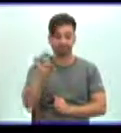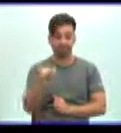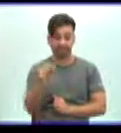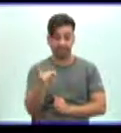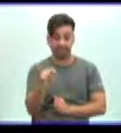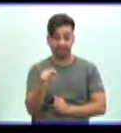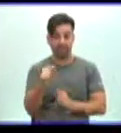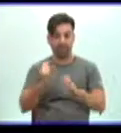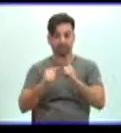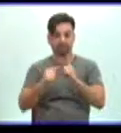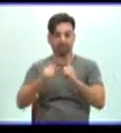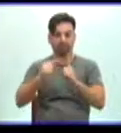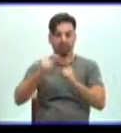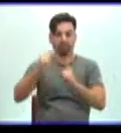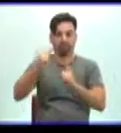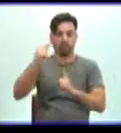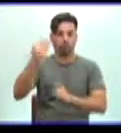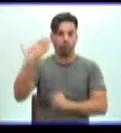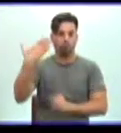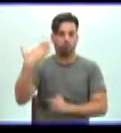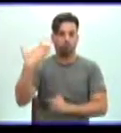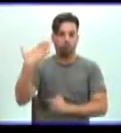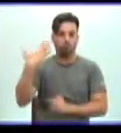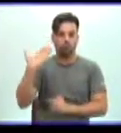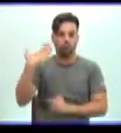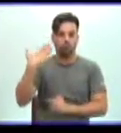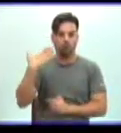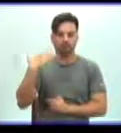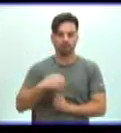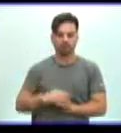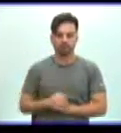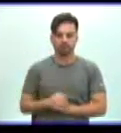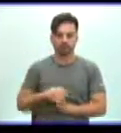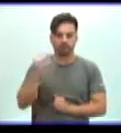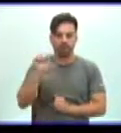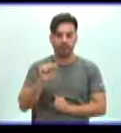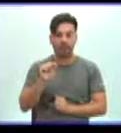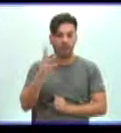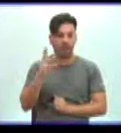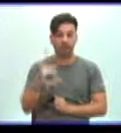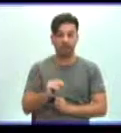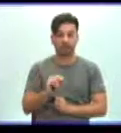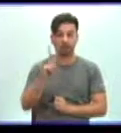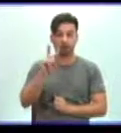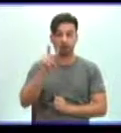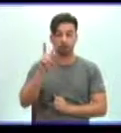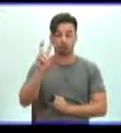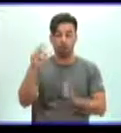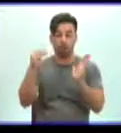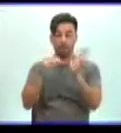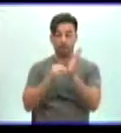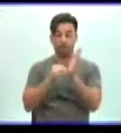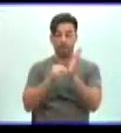gracias a ella se regula la temperatura en la Tierra. Esta capa puede llegar a tener temperaturas de más de 2000 grados